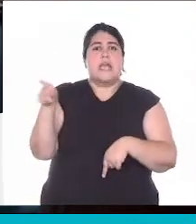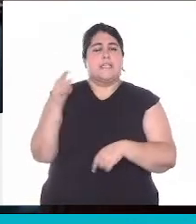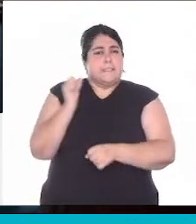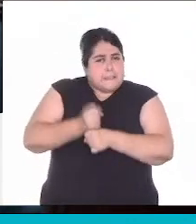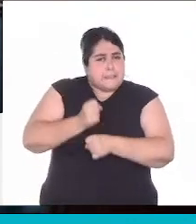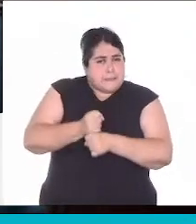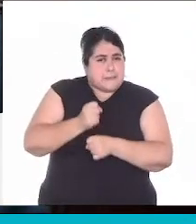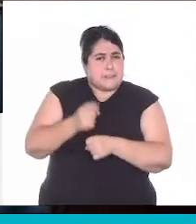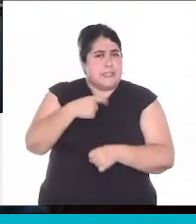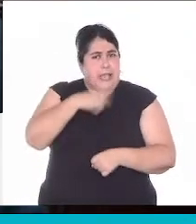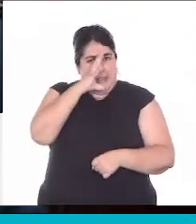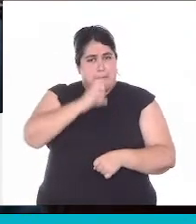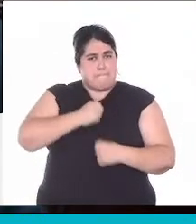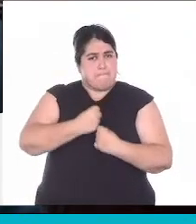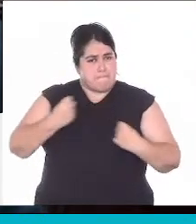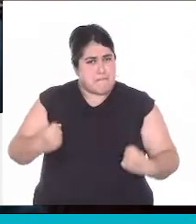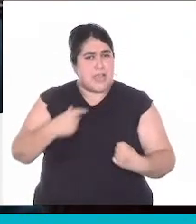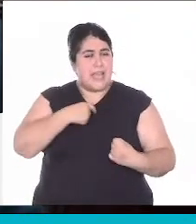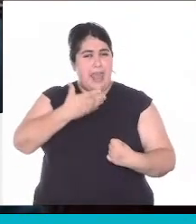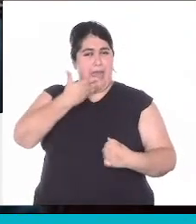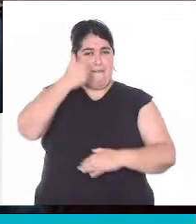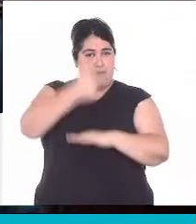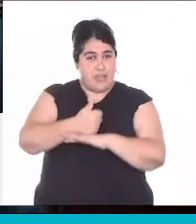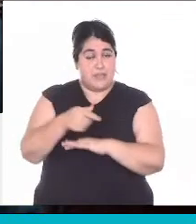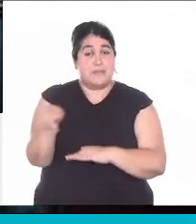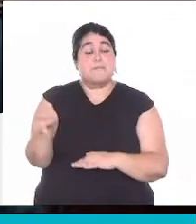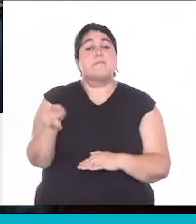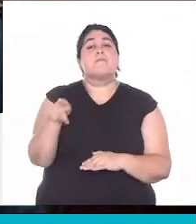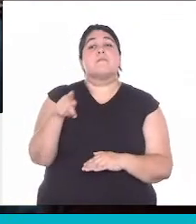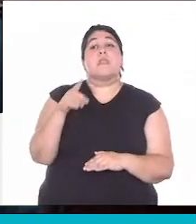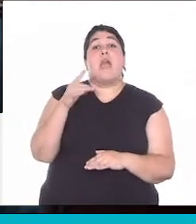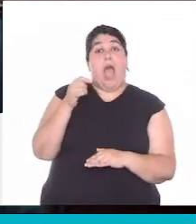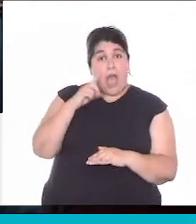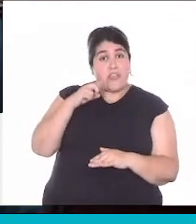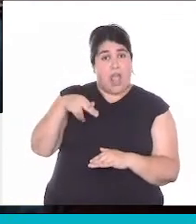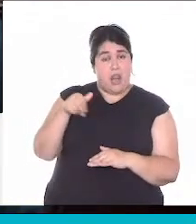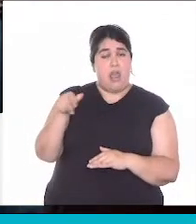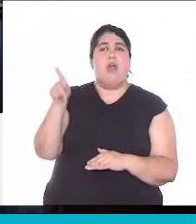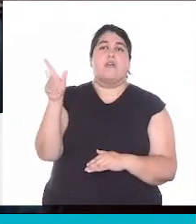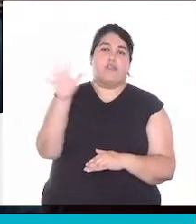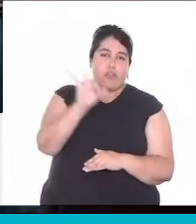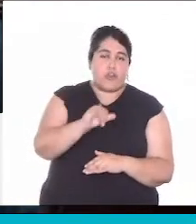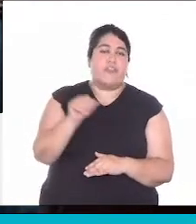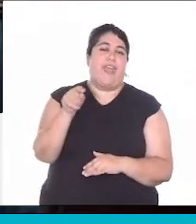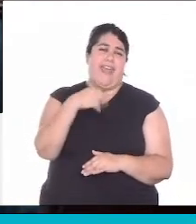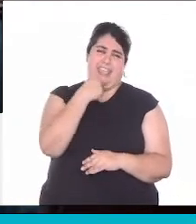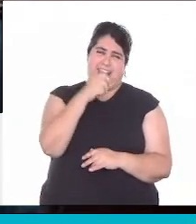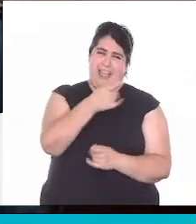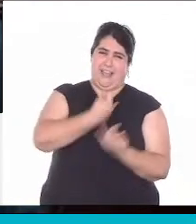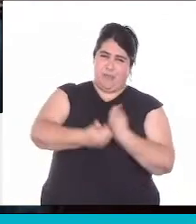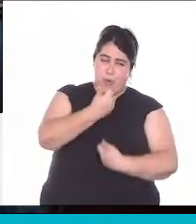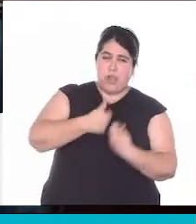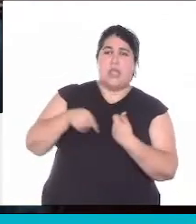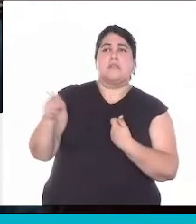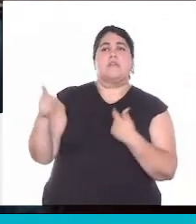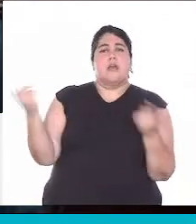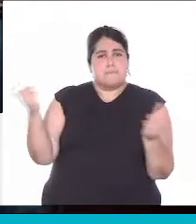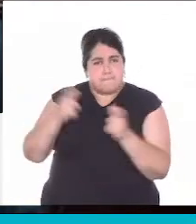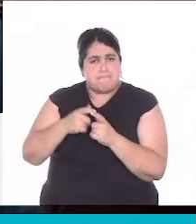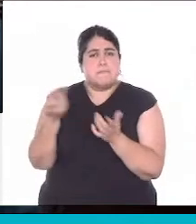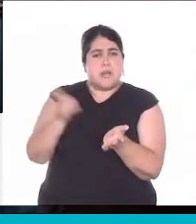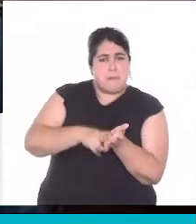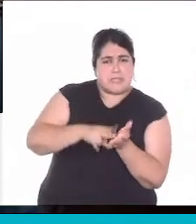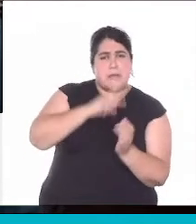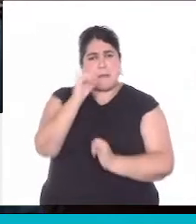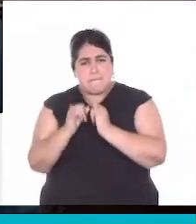ese testimonio. Adriana todos los días, nos contaban sus hijas, se juntaba y repasaba y trabajaba lo que